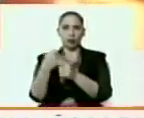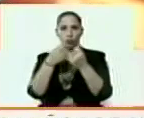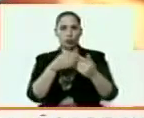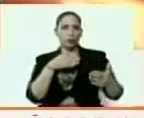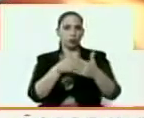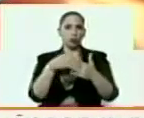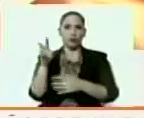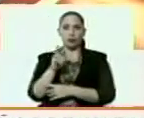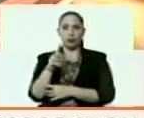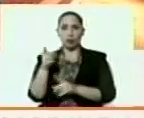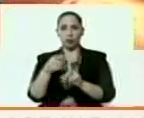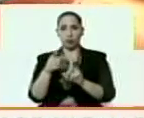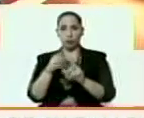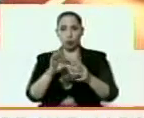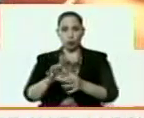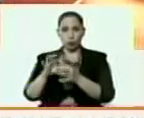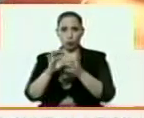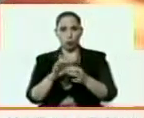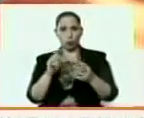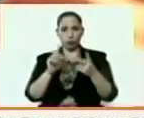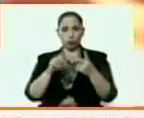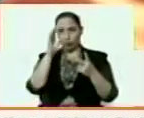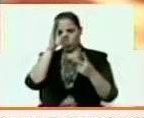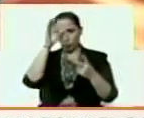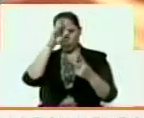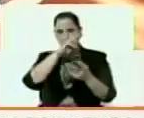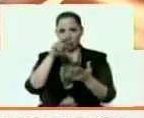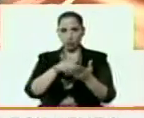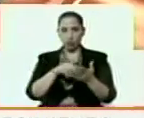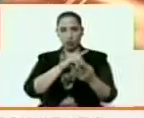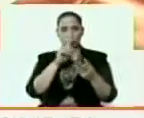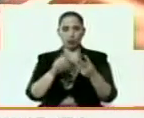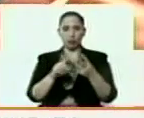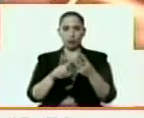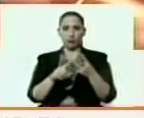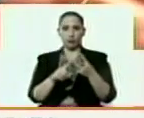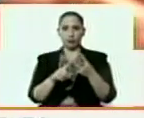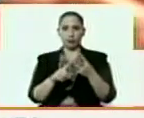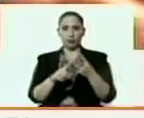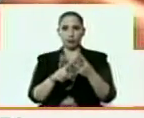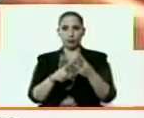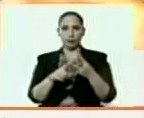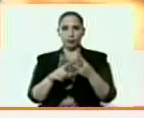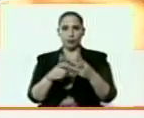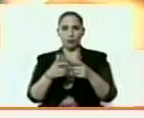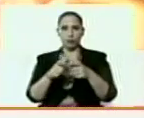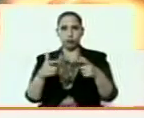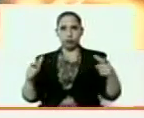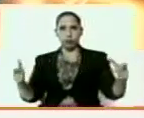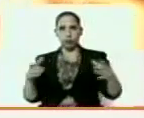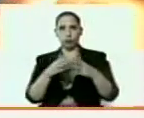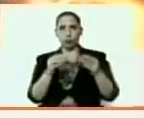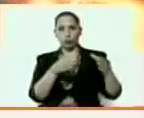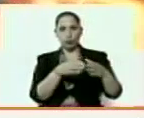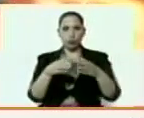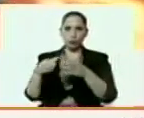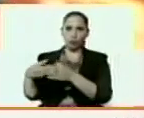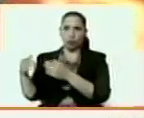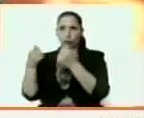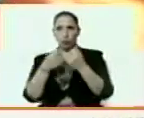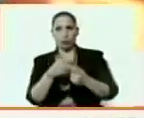Venezuela? Primero, la unión, la conciencia nacional. Y tercero, bueno, expandir todos los sectores económicos. Estamos viendo unas